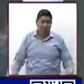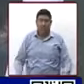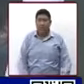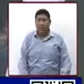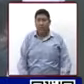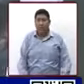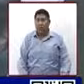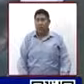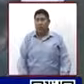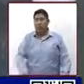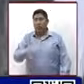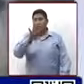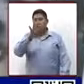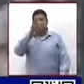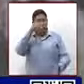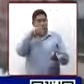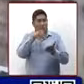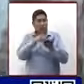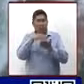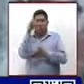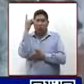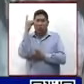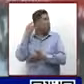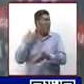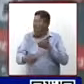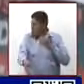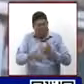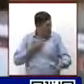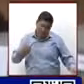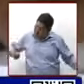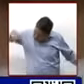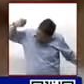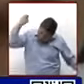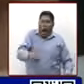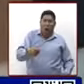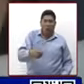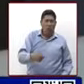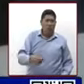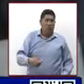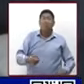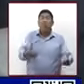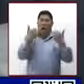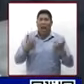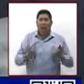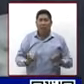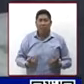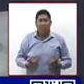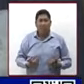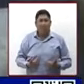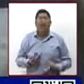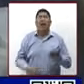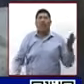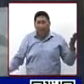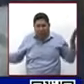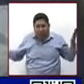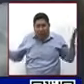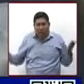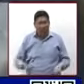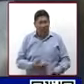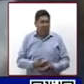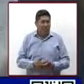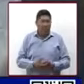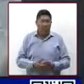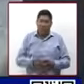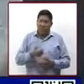pagar 4,000 bolivianos por Facundo? Por supuesto. En realidad, Facundo no tiene precio. No tiene precio,